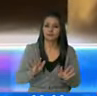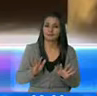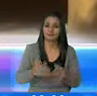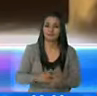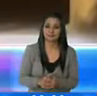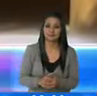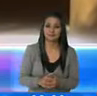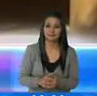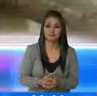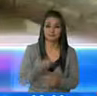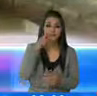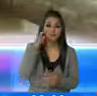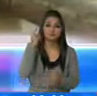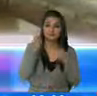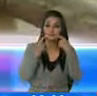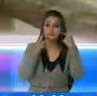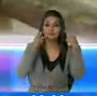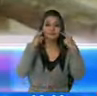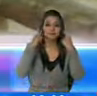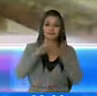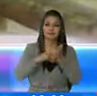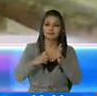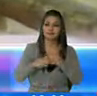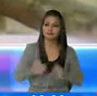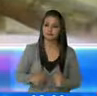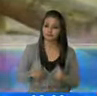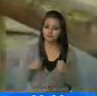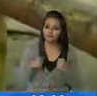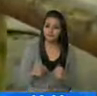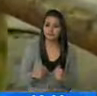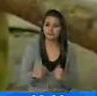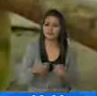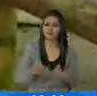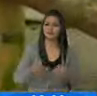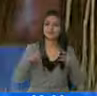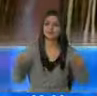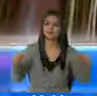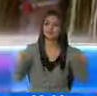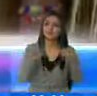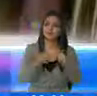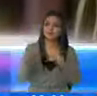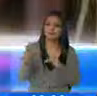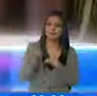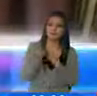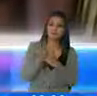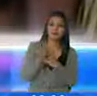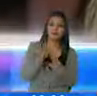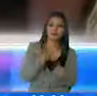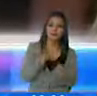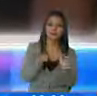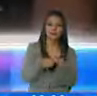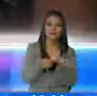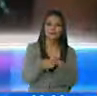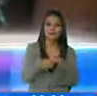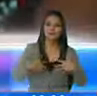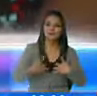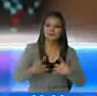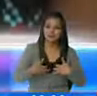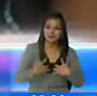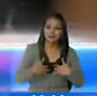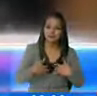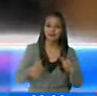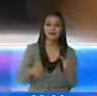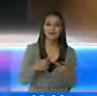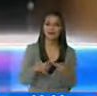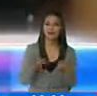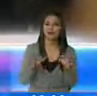Cada una de las líneas representan fuerza, representan algo de la naturaleza, los bejucos representan animales, representan el